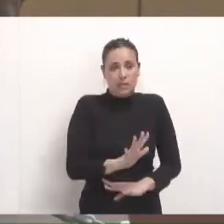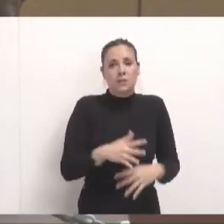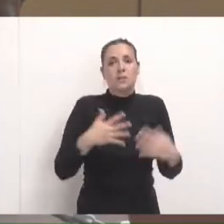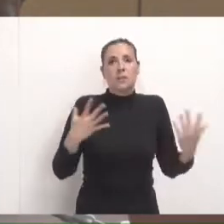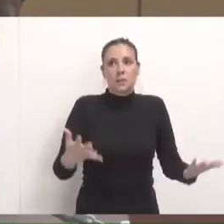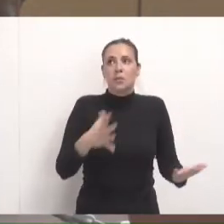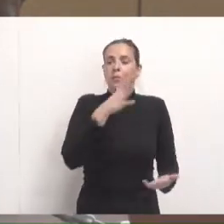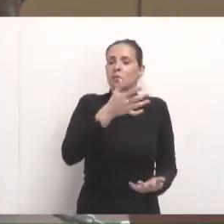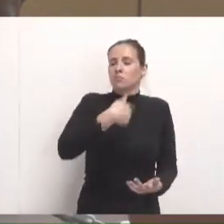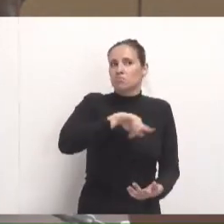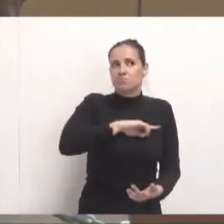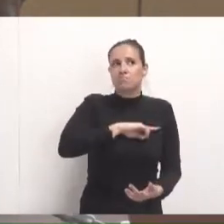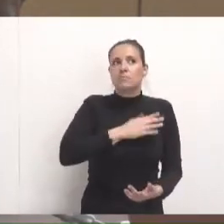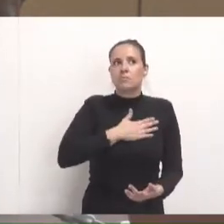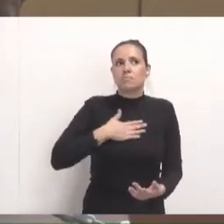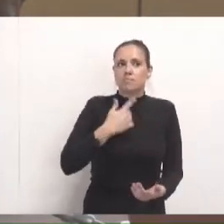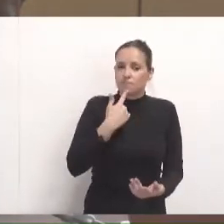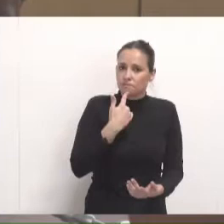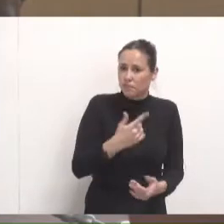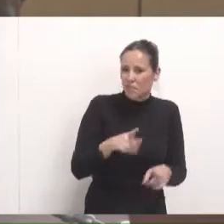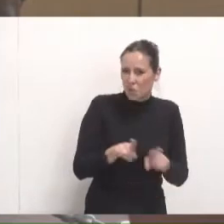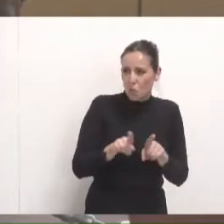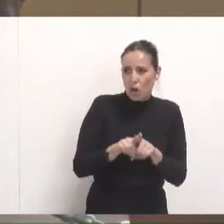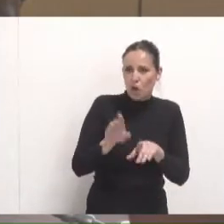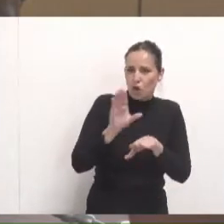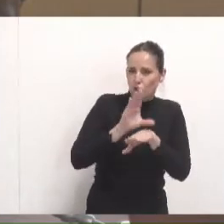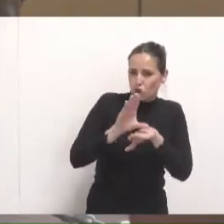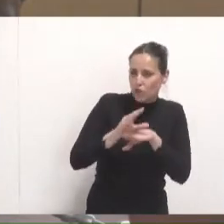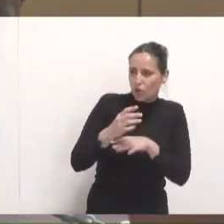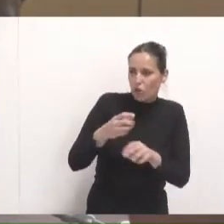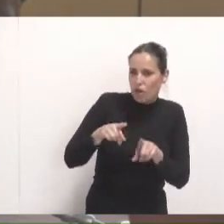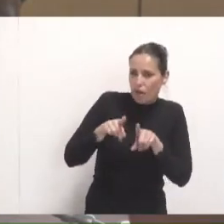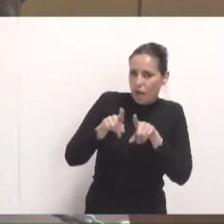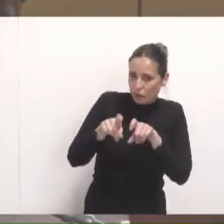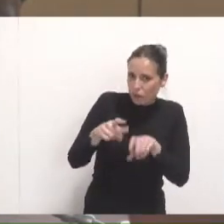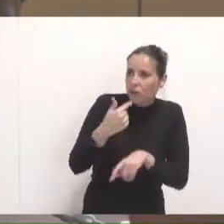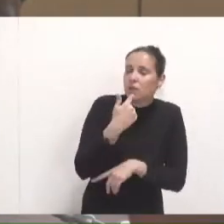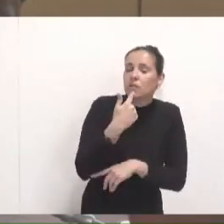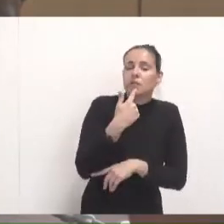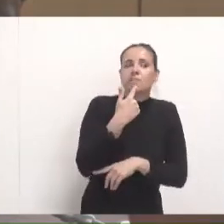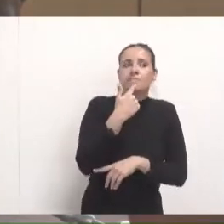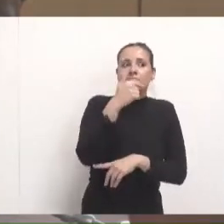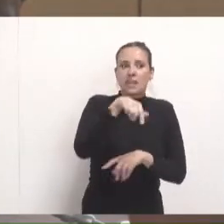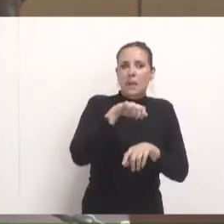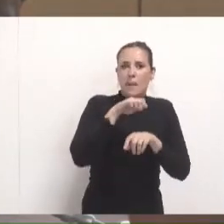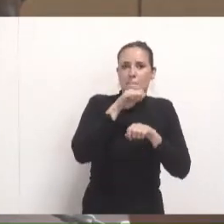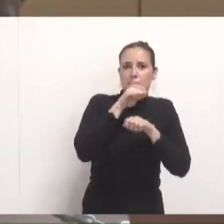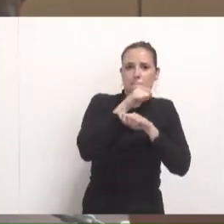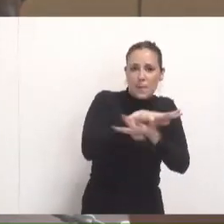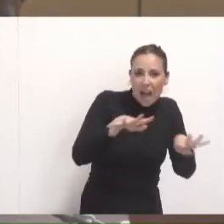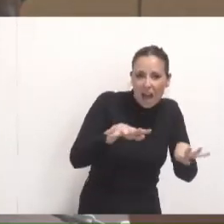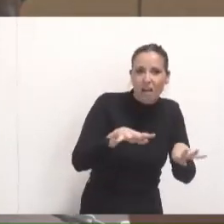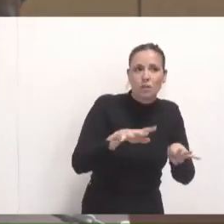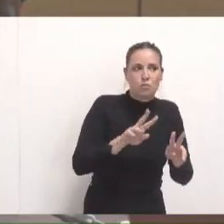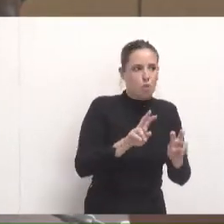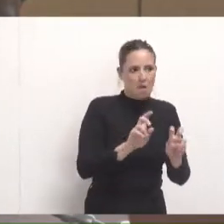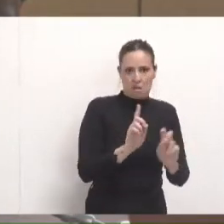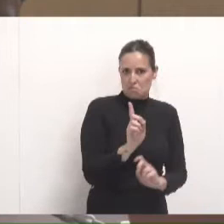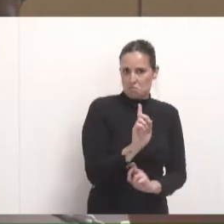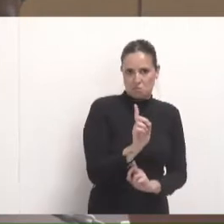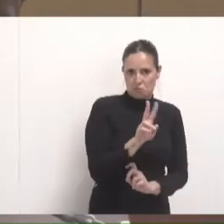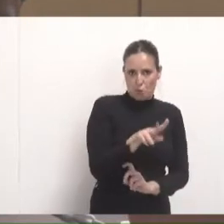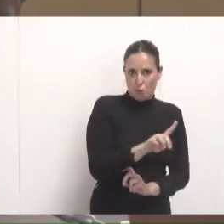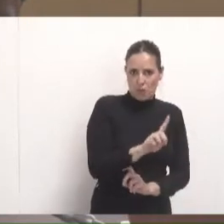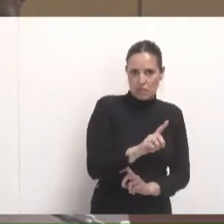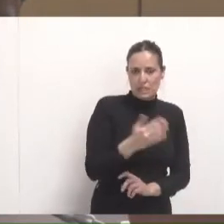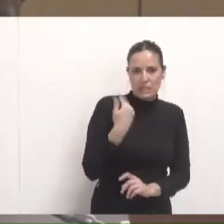expresó el consejero de Agricultura, de que, bueno, esta plaga no es nueva, ¿no? No es nueva. Llevamos ya algunos años y quizás